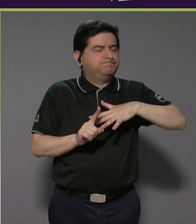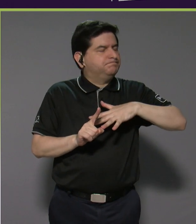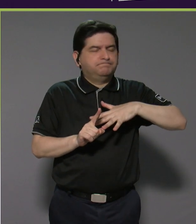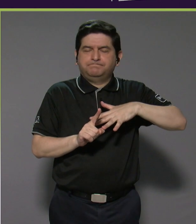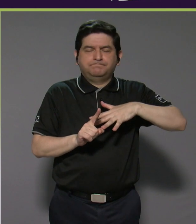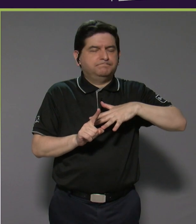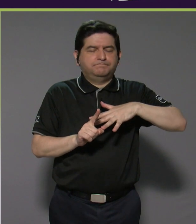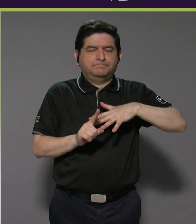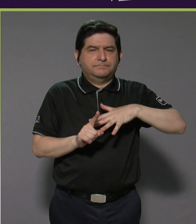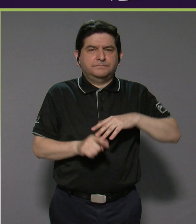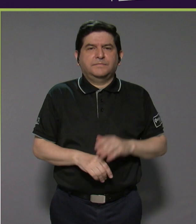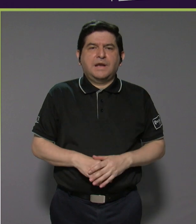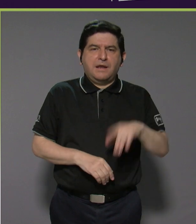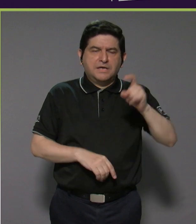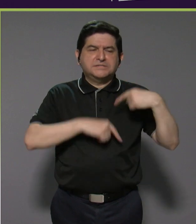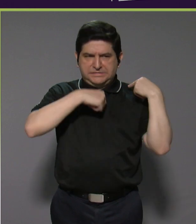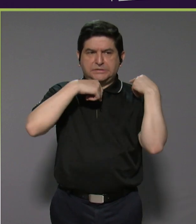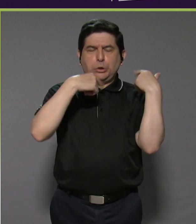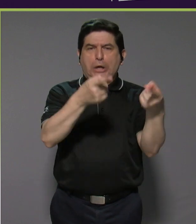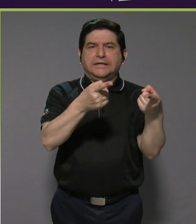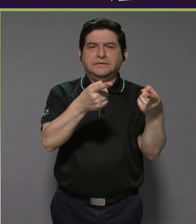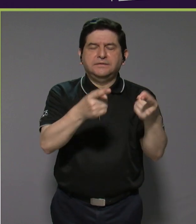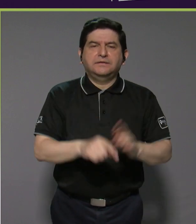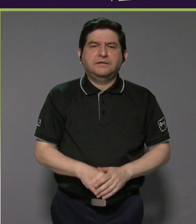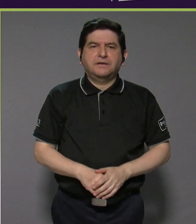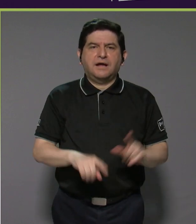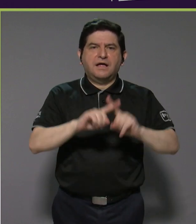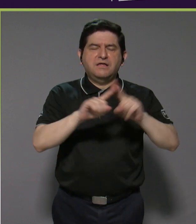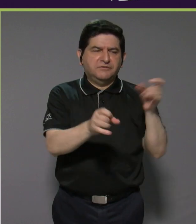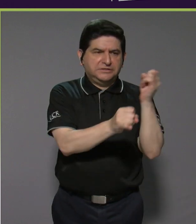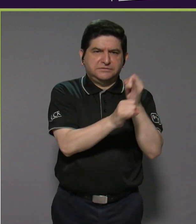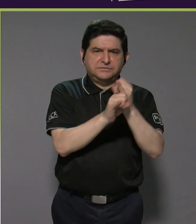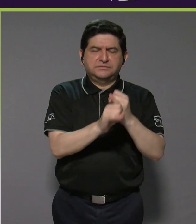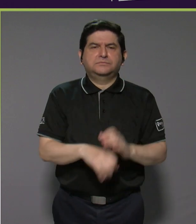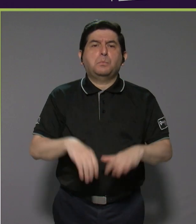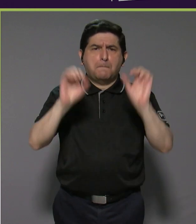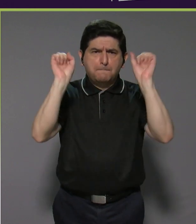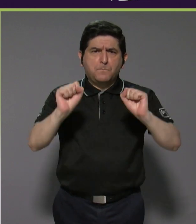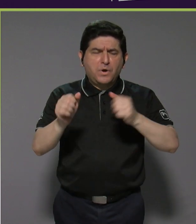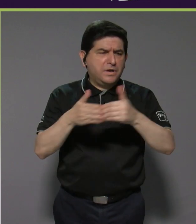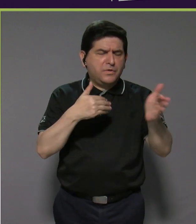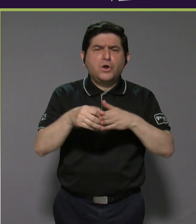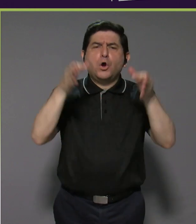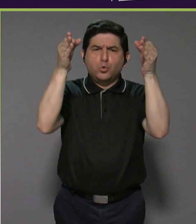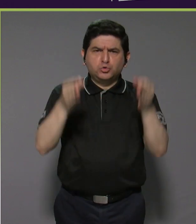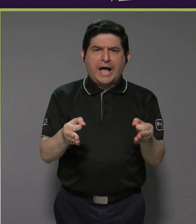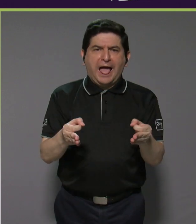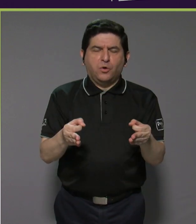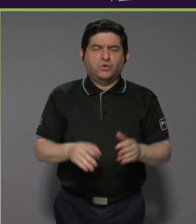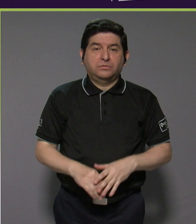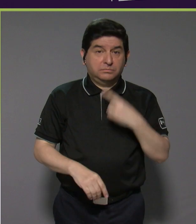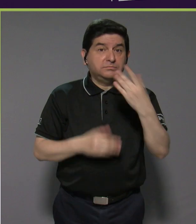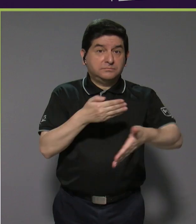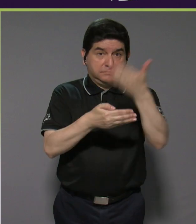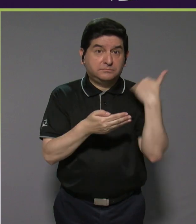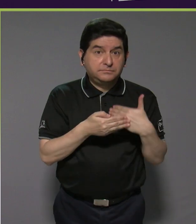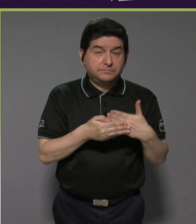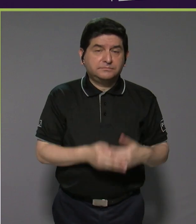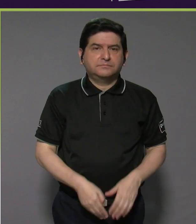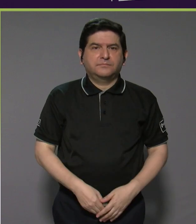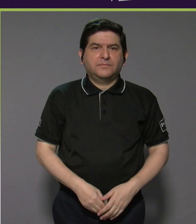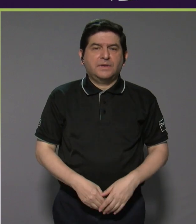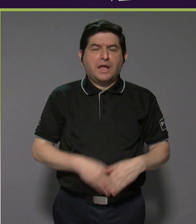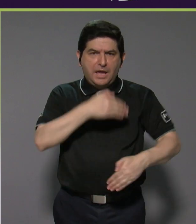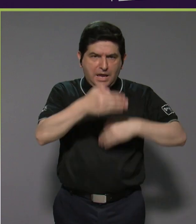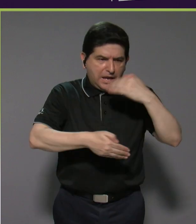entonces que acuda a las instancias, puede acudir a cualquier juzgado, como le indiqué,